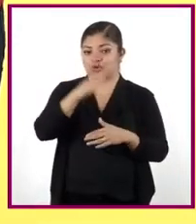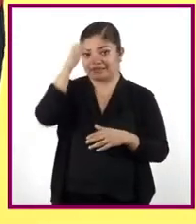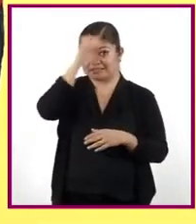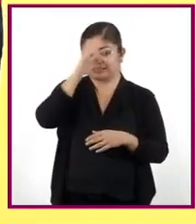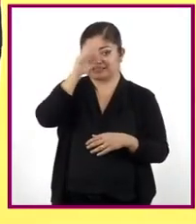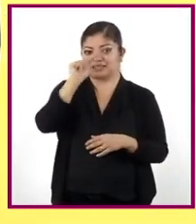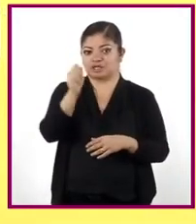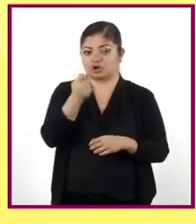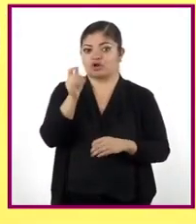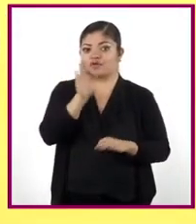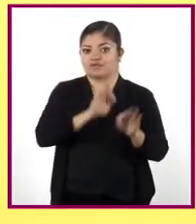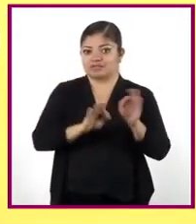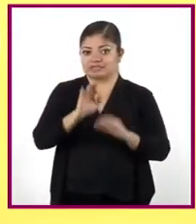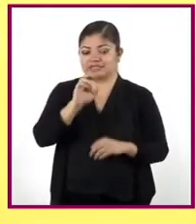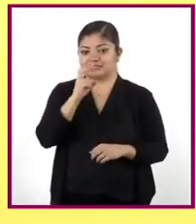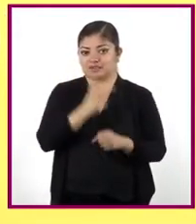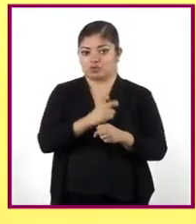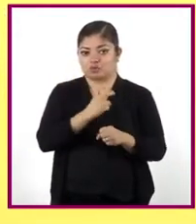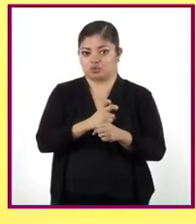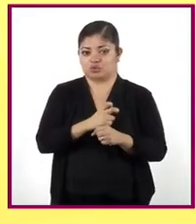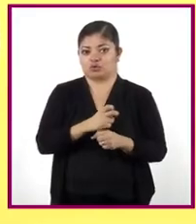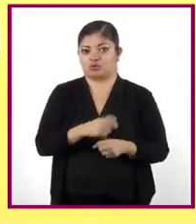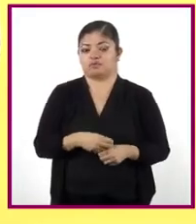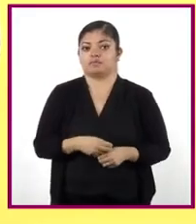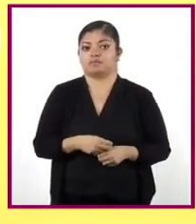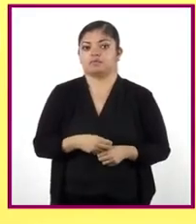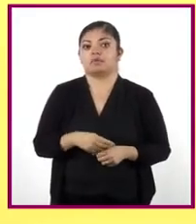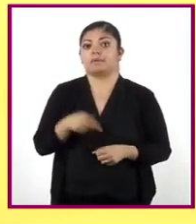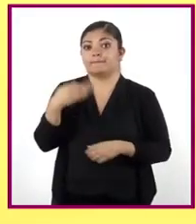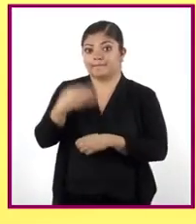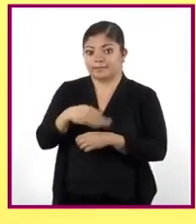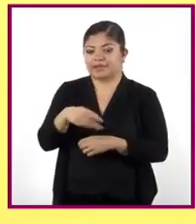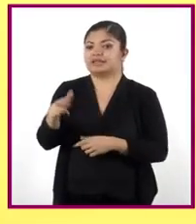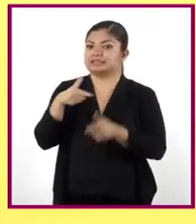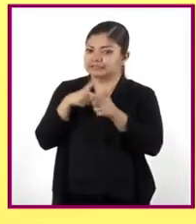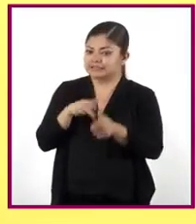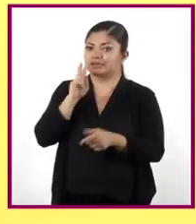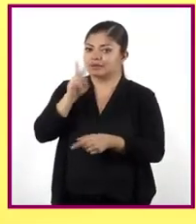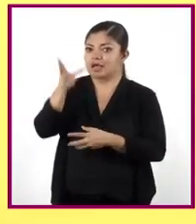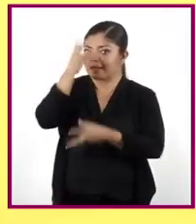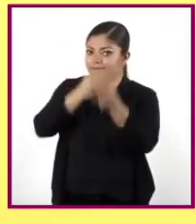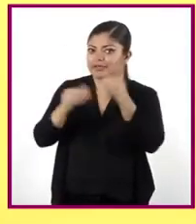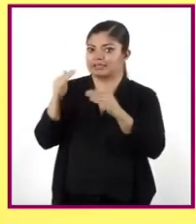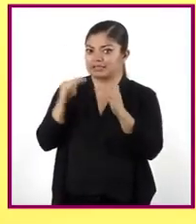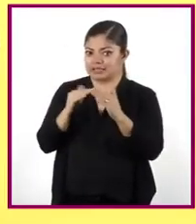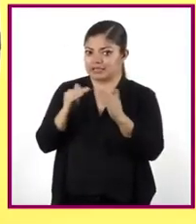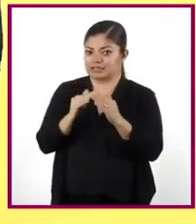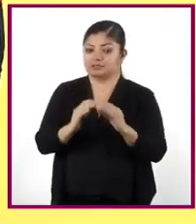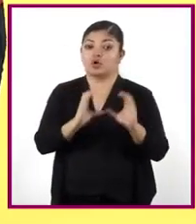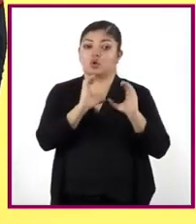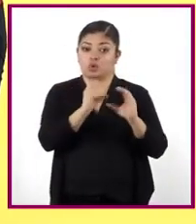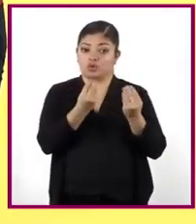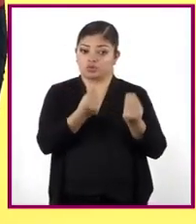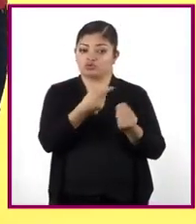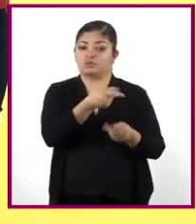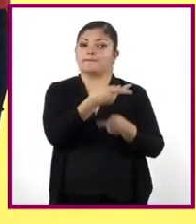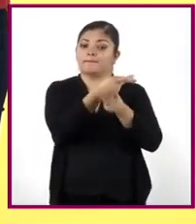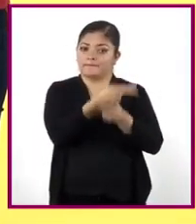Física de segundo grado. Mientras tanto, no se pierdan la programación de Aprende en Casa. Cuídense mucho y tengan mucha